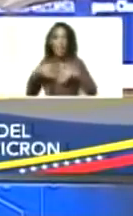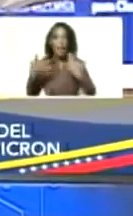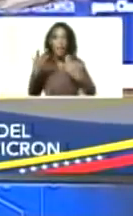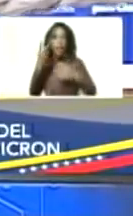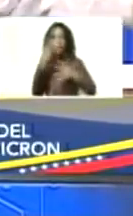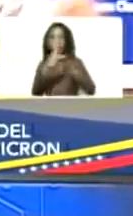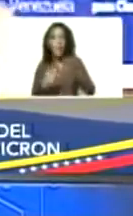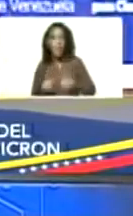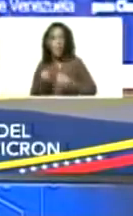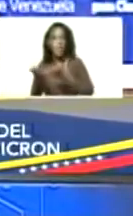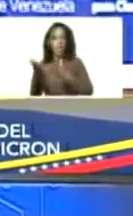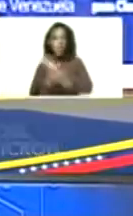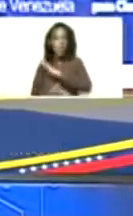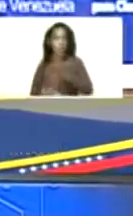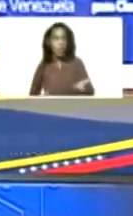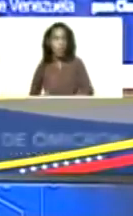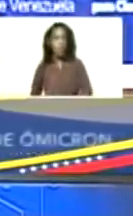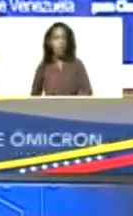Por favor, ministra.